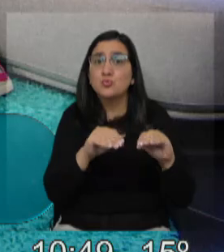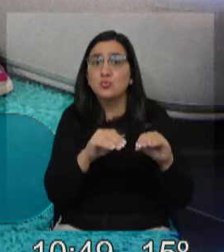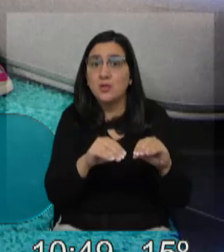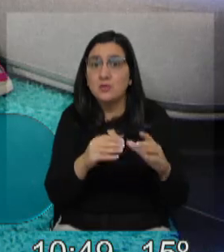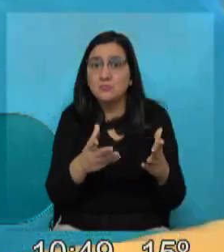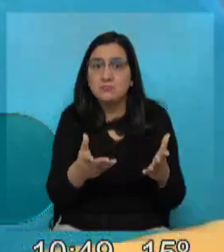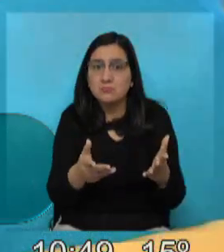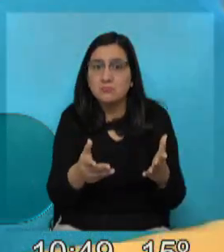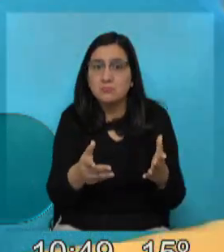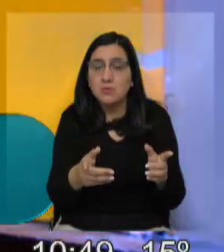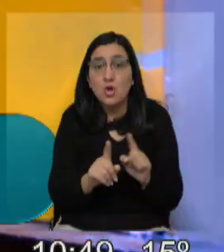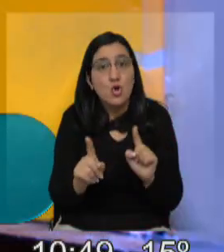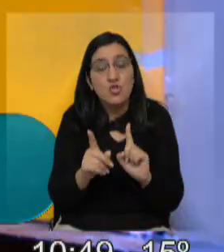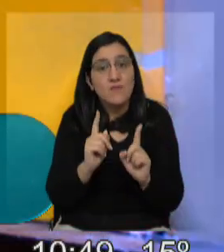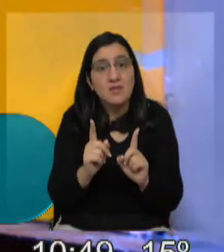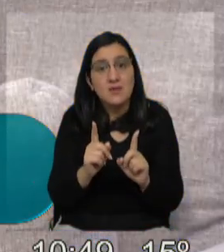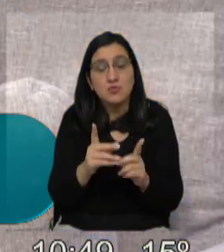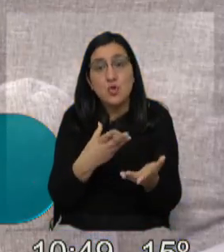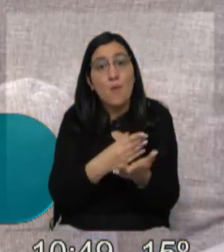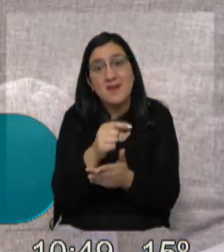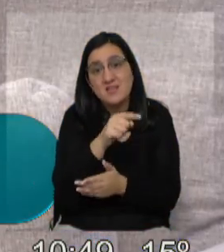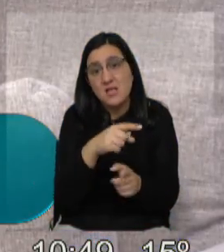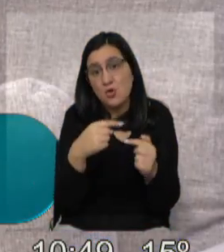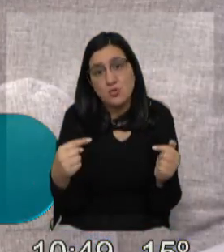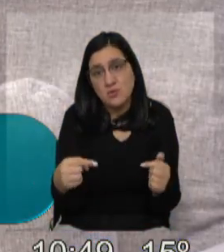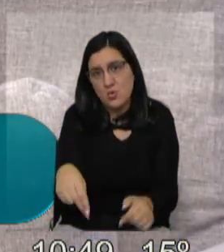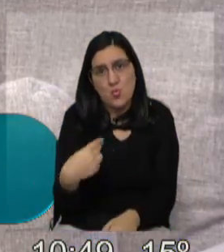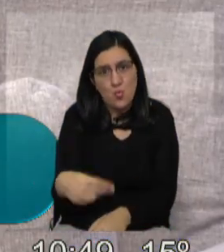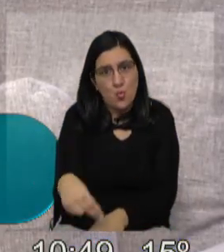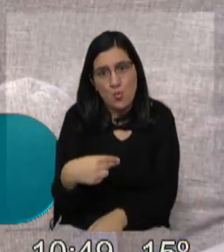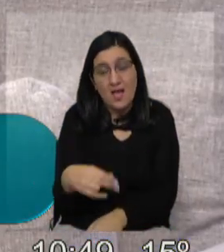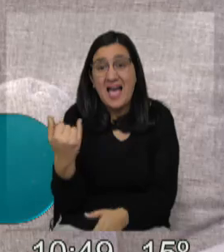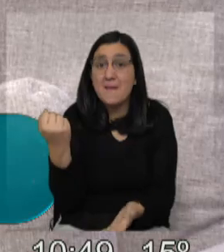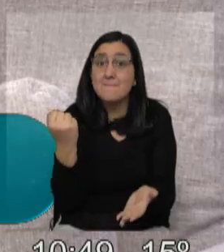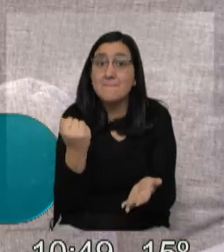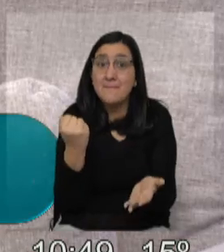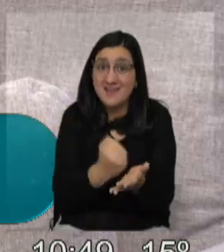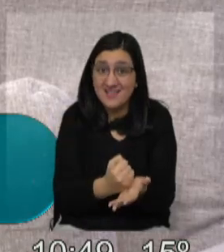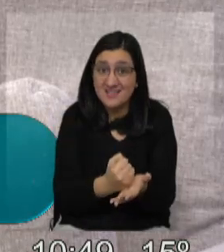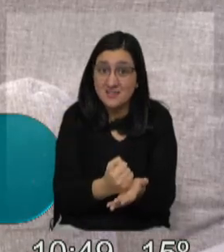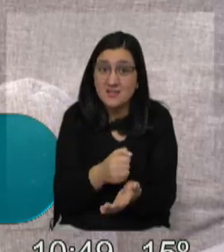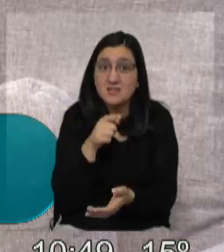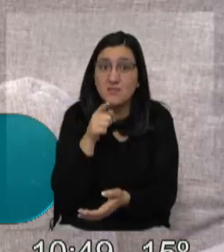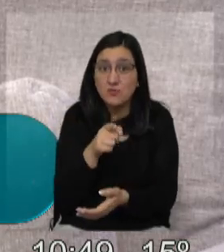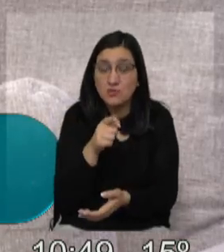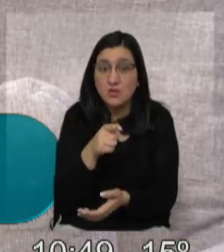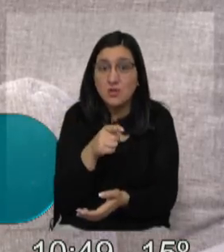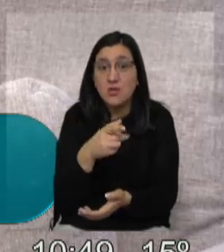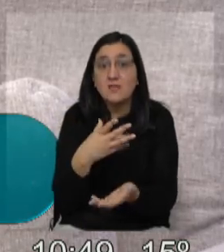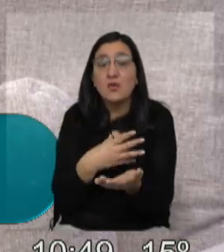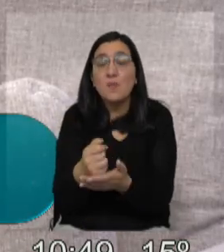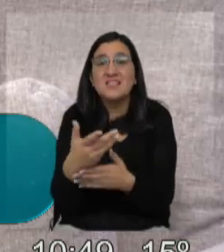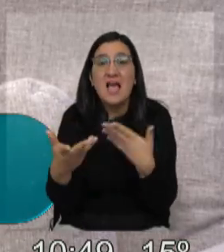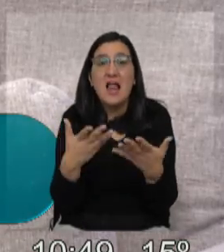sea, no deberíamos adquirir esas cosas bajo ningún concepto. De hecho, hay marcas en las que si vos te llevas algo que